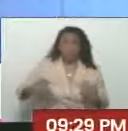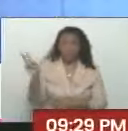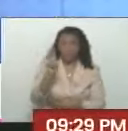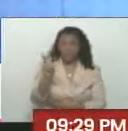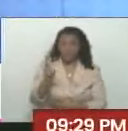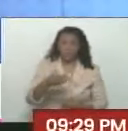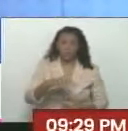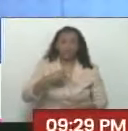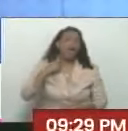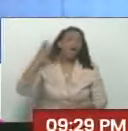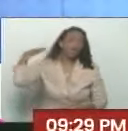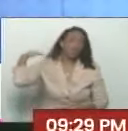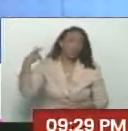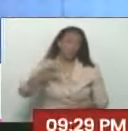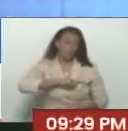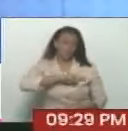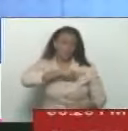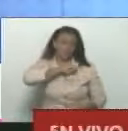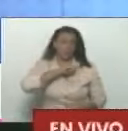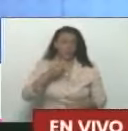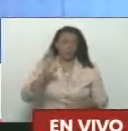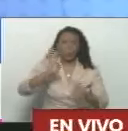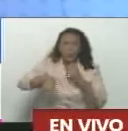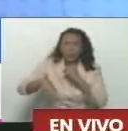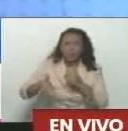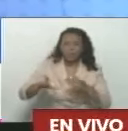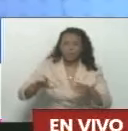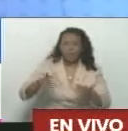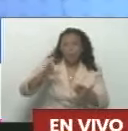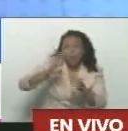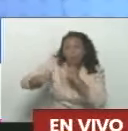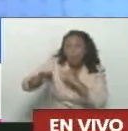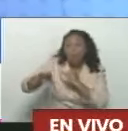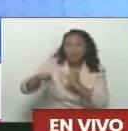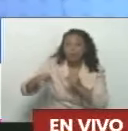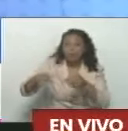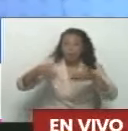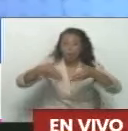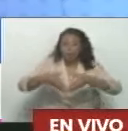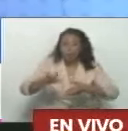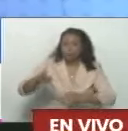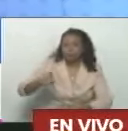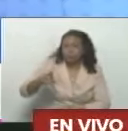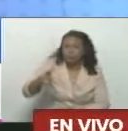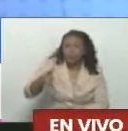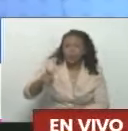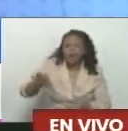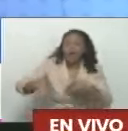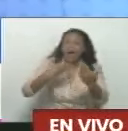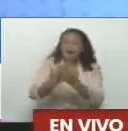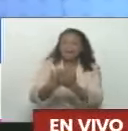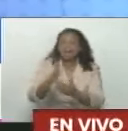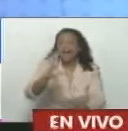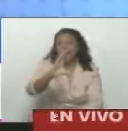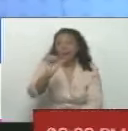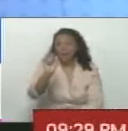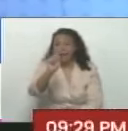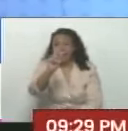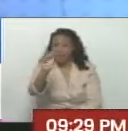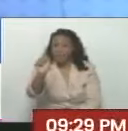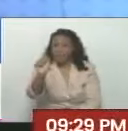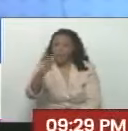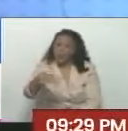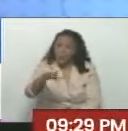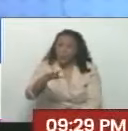Sí, sí, y luego uno agarraba un autobusito blanco pequeño para Cata.